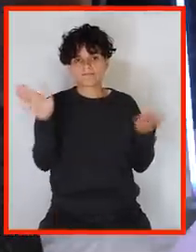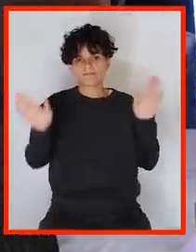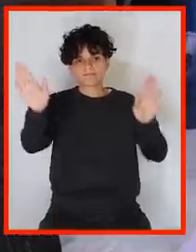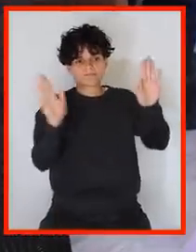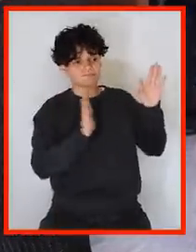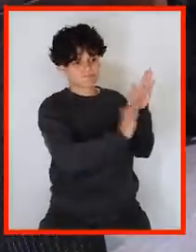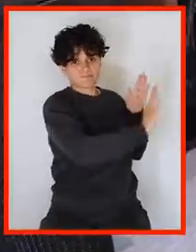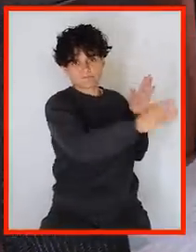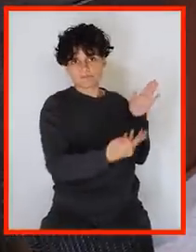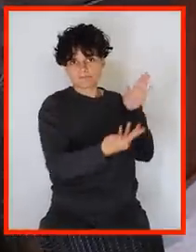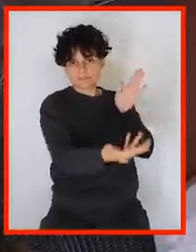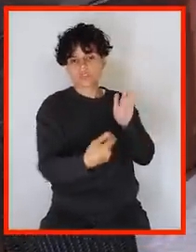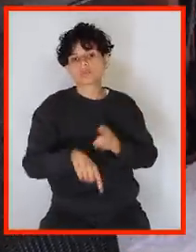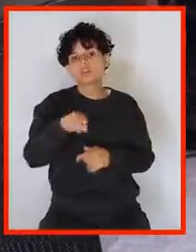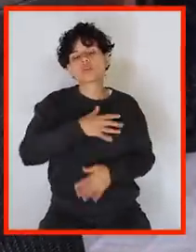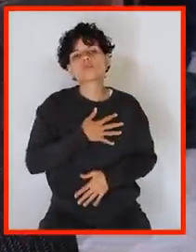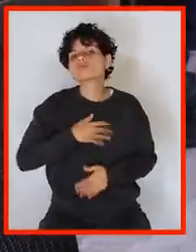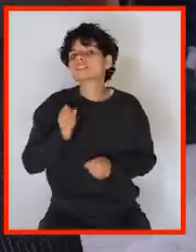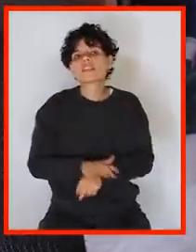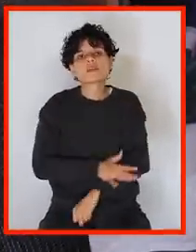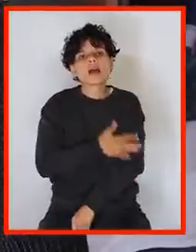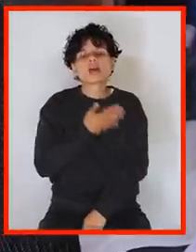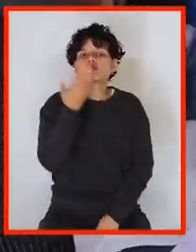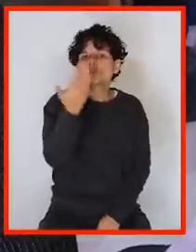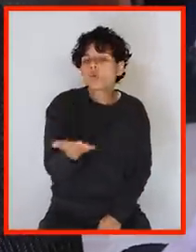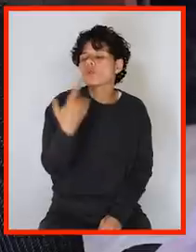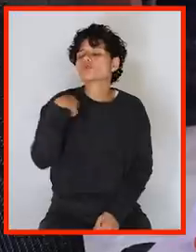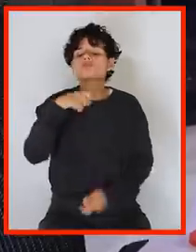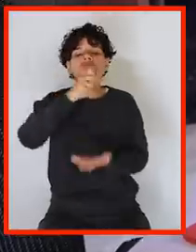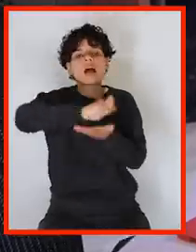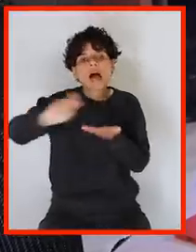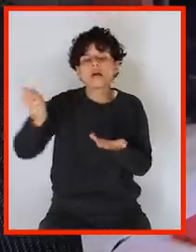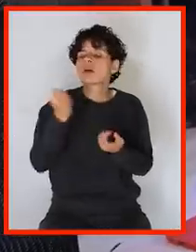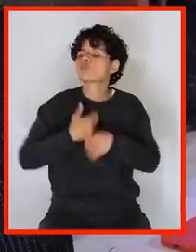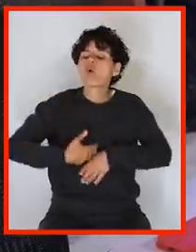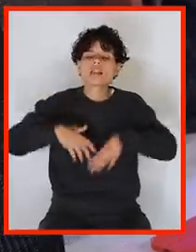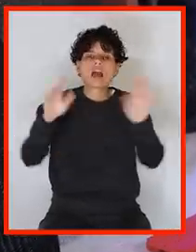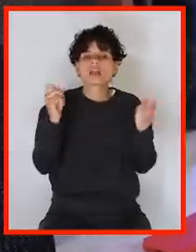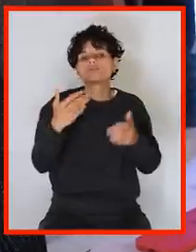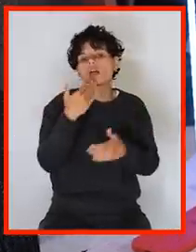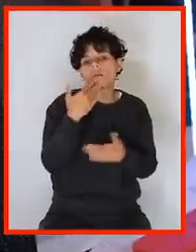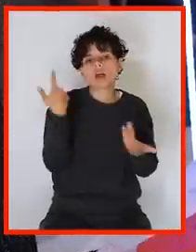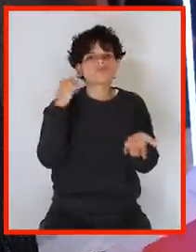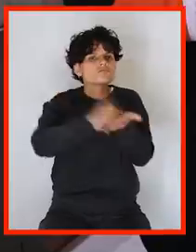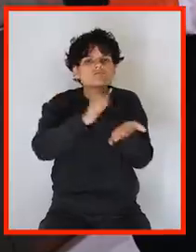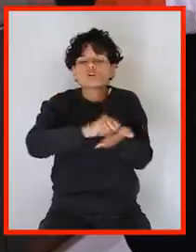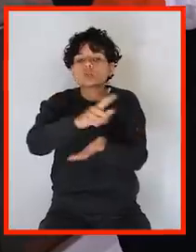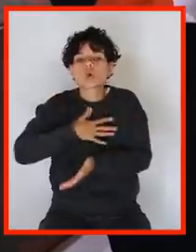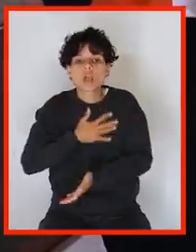regales una cosita aquí, pues, ¿eh? Un sentimiento, unas palabritas, una emoción, una